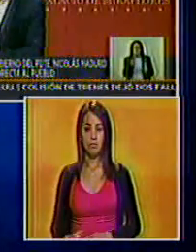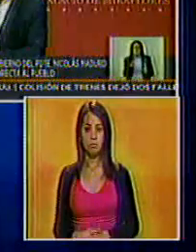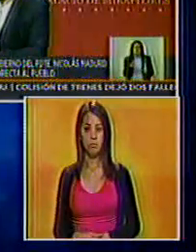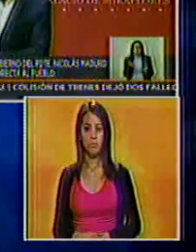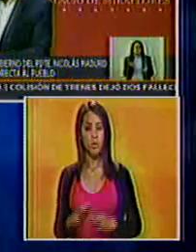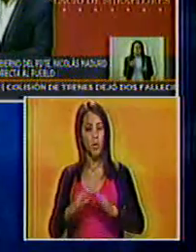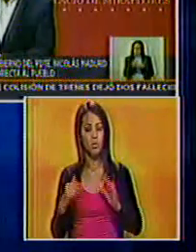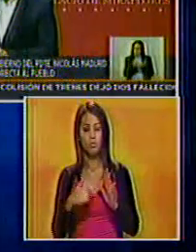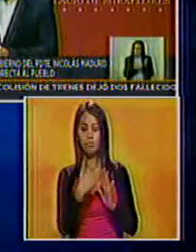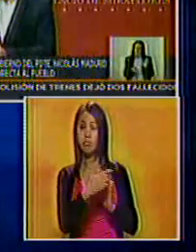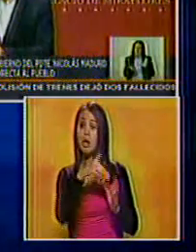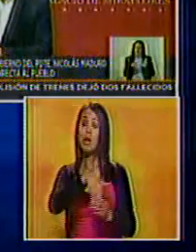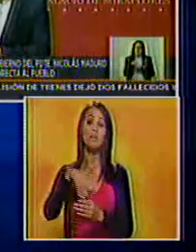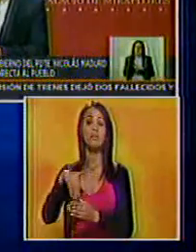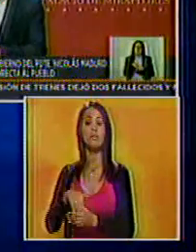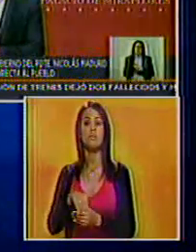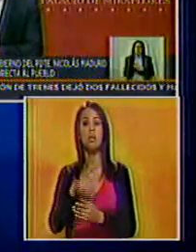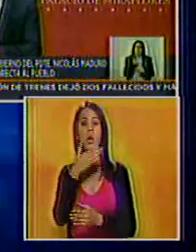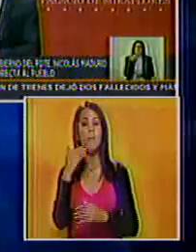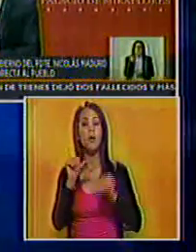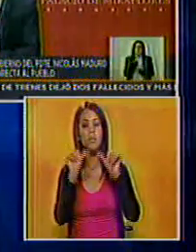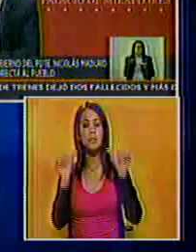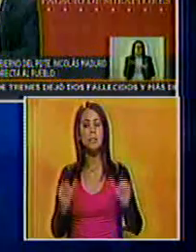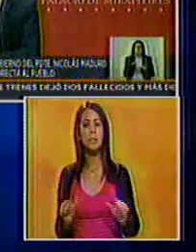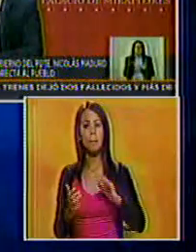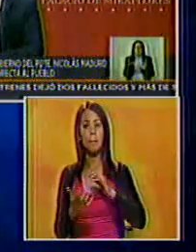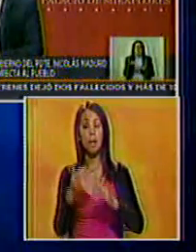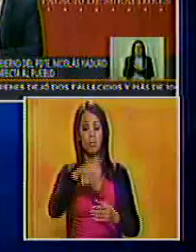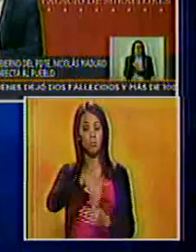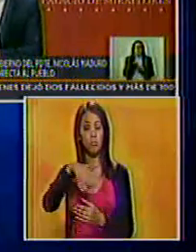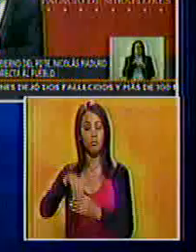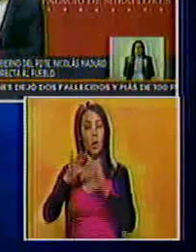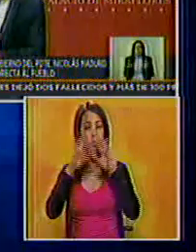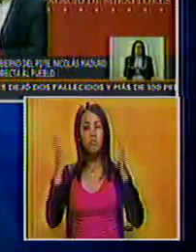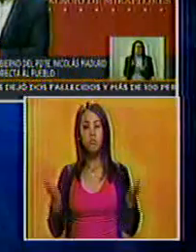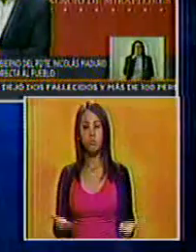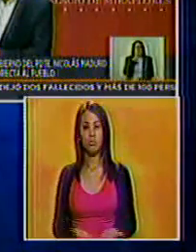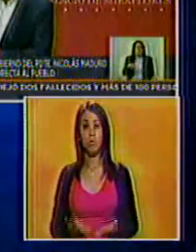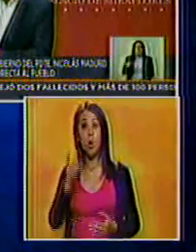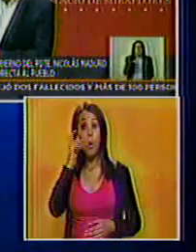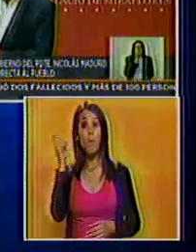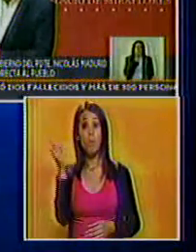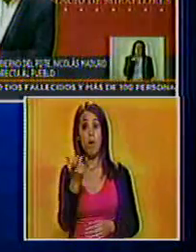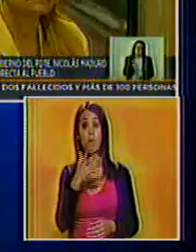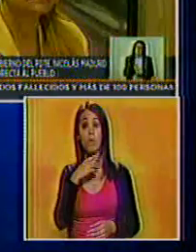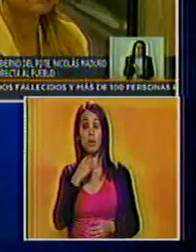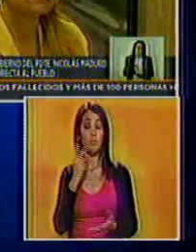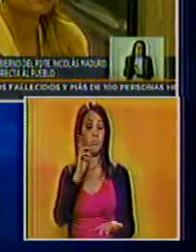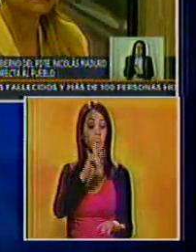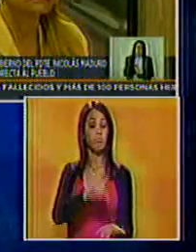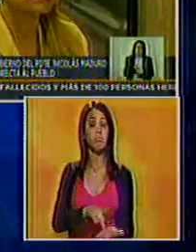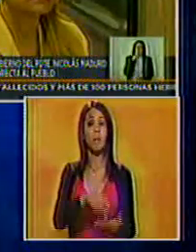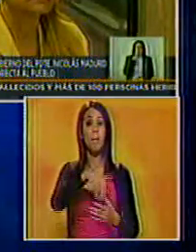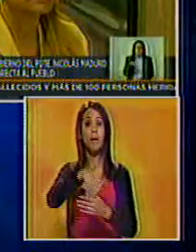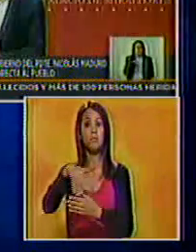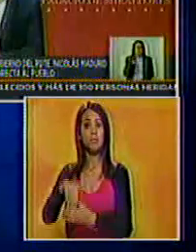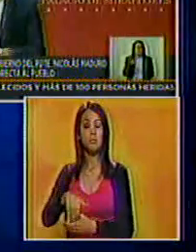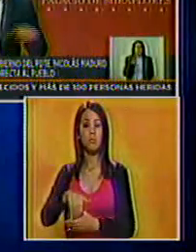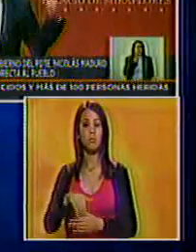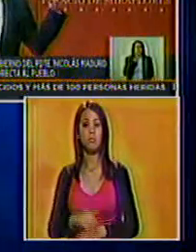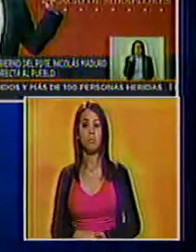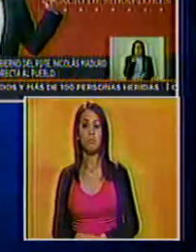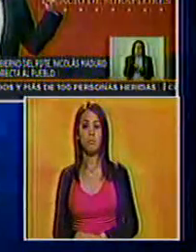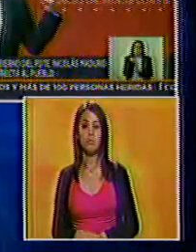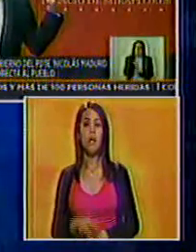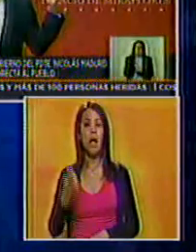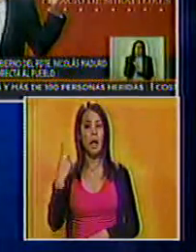garantías electorales, con el mejor sistema electoral del mundo, con un pueblo al que le gusta votar, porque al pueblo de Venezuela le gusta concurrir a elecciones.